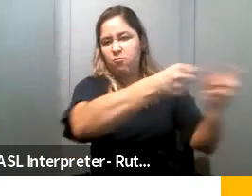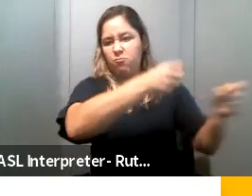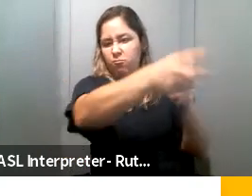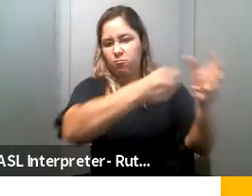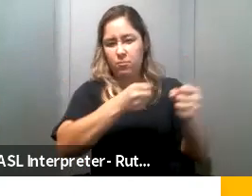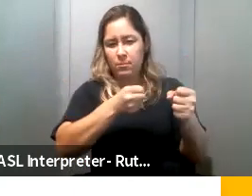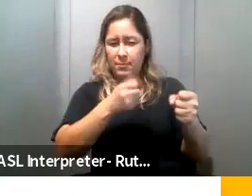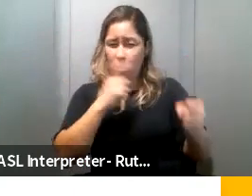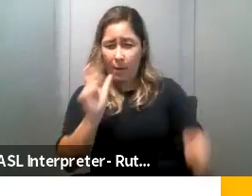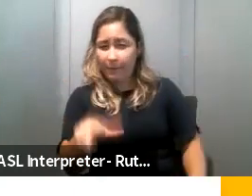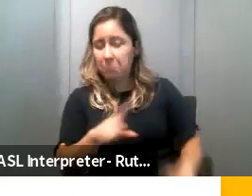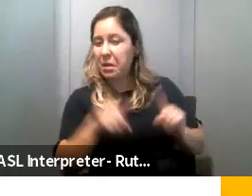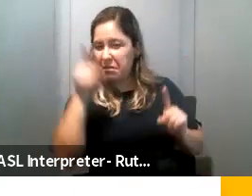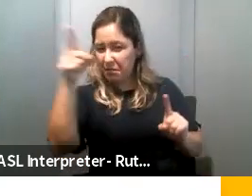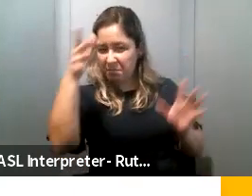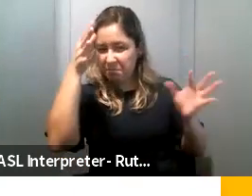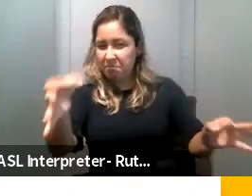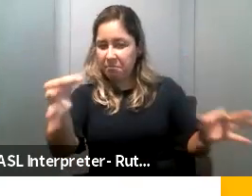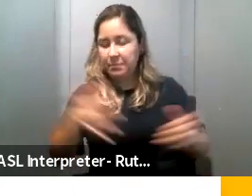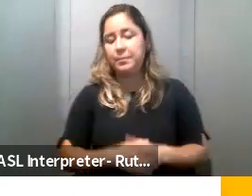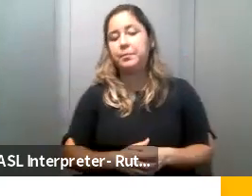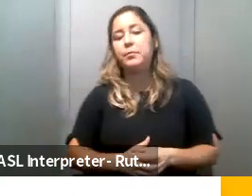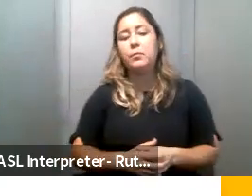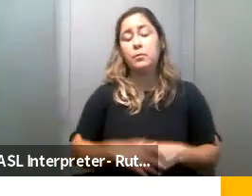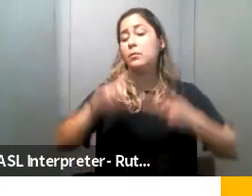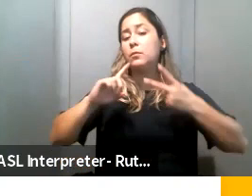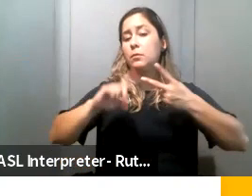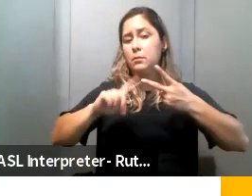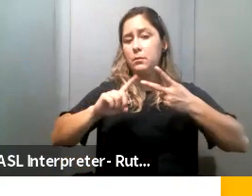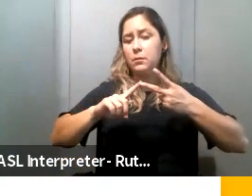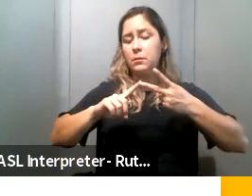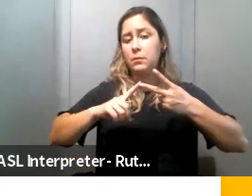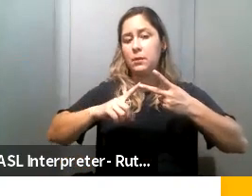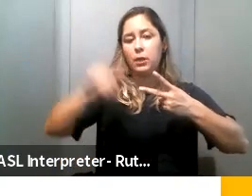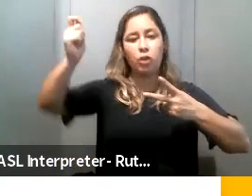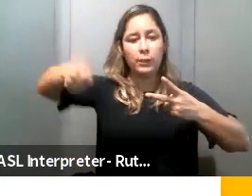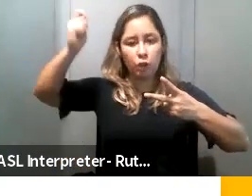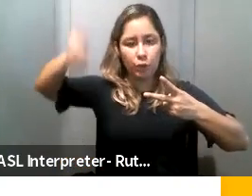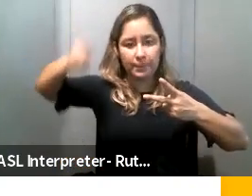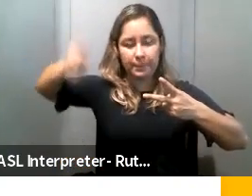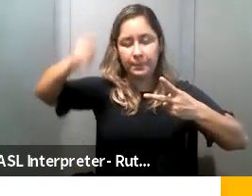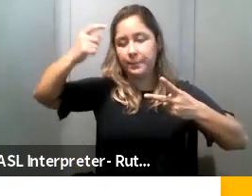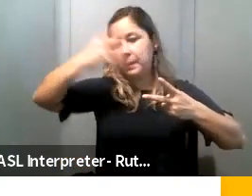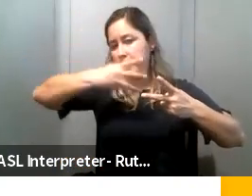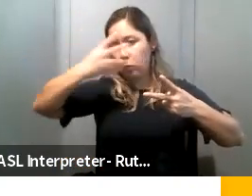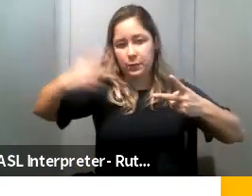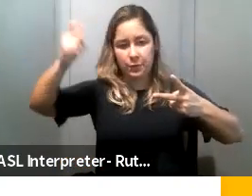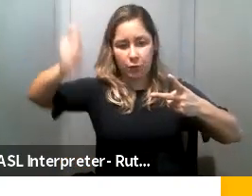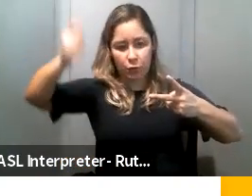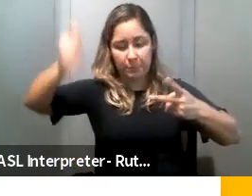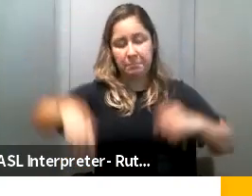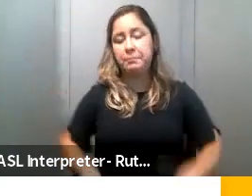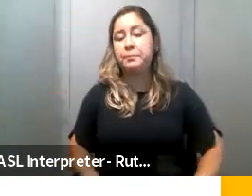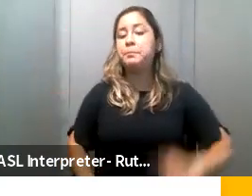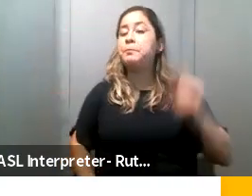Y entonces el segundo punto es frente de un juez de inmigración. Frente de un juez de inmigración, un individuo